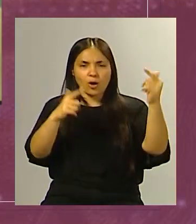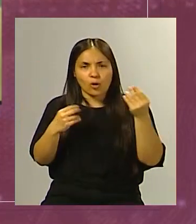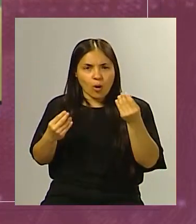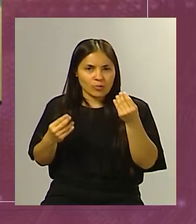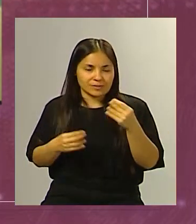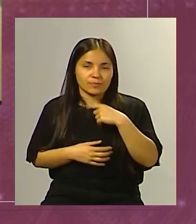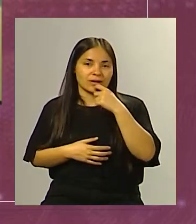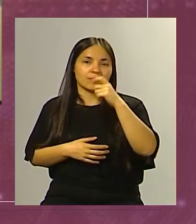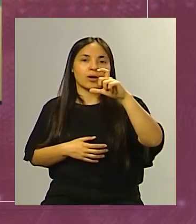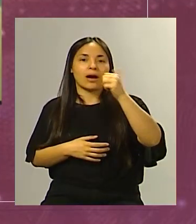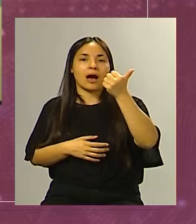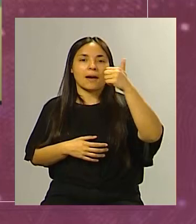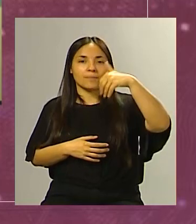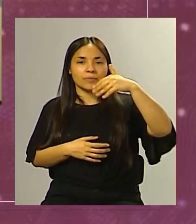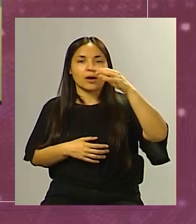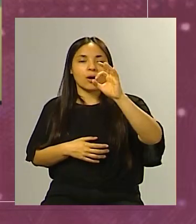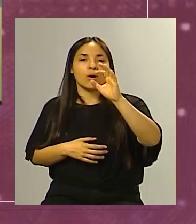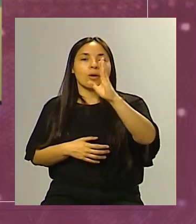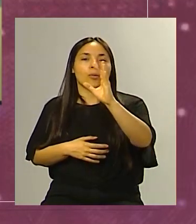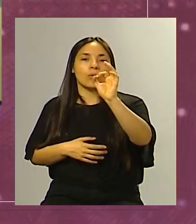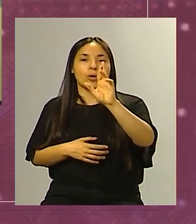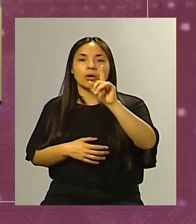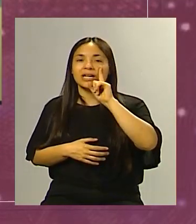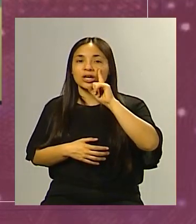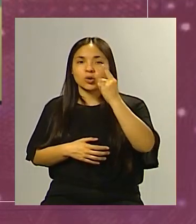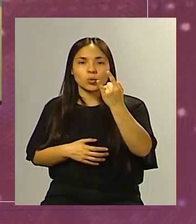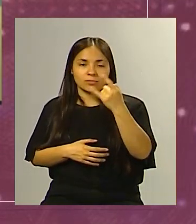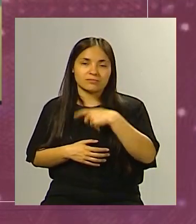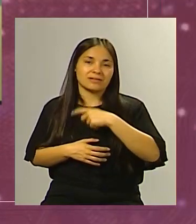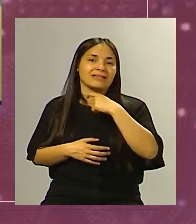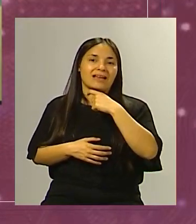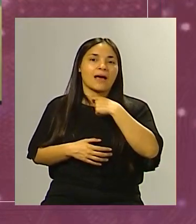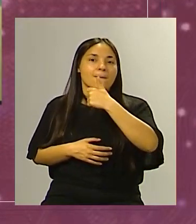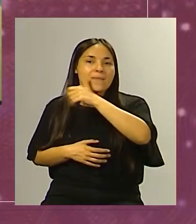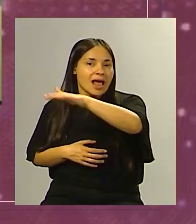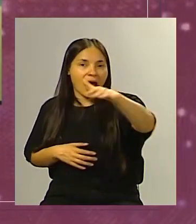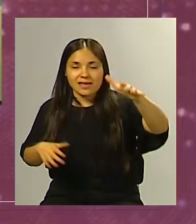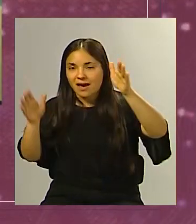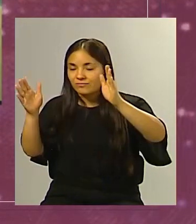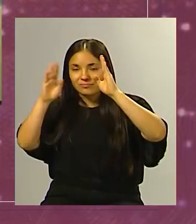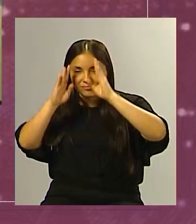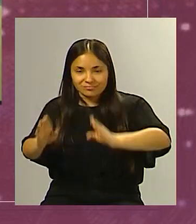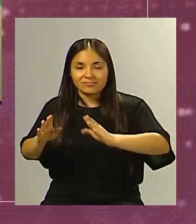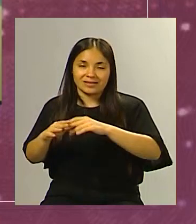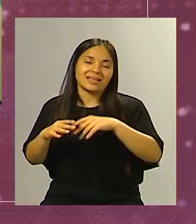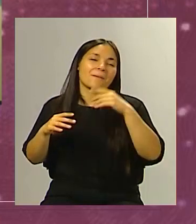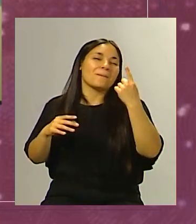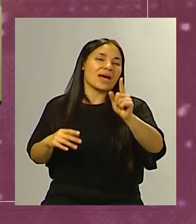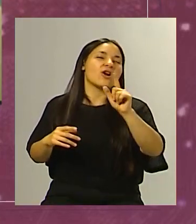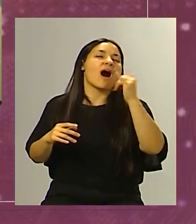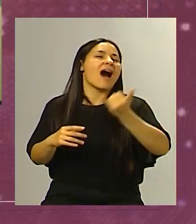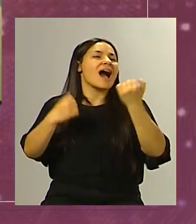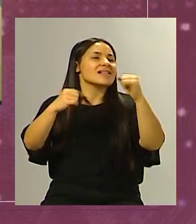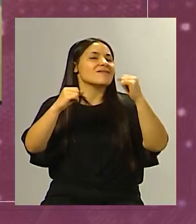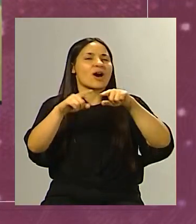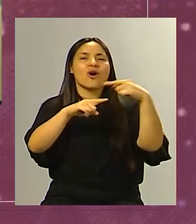a Camboriú, se me ocurre pensar que los chicos van a querer estar todo el tiempo en la playa, pero obviamente excursiones hay, porque también es parte de, bueno, hagamos alguna